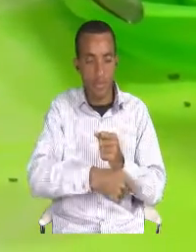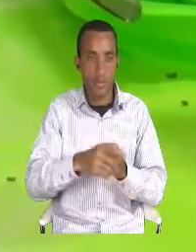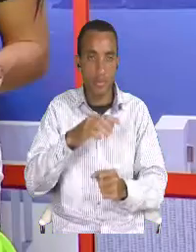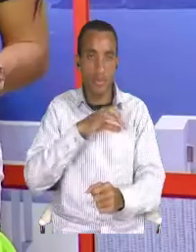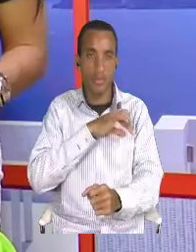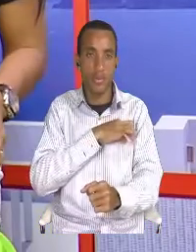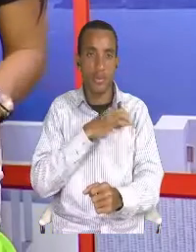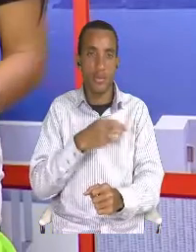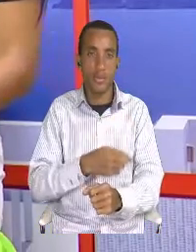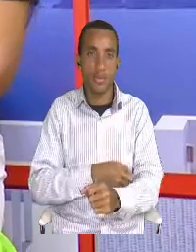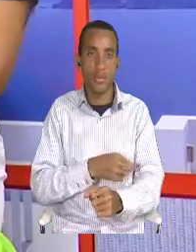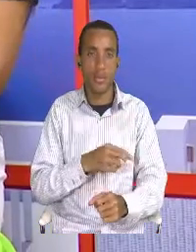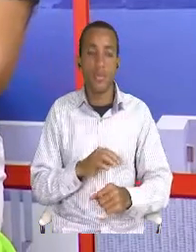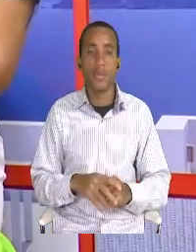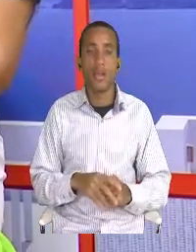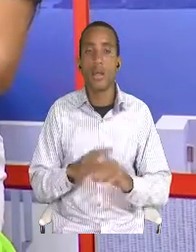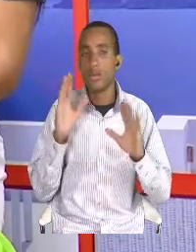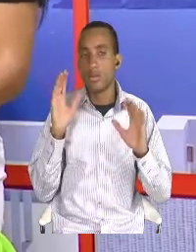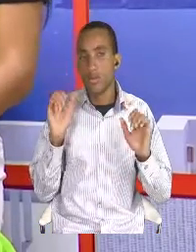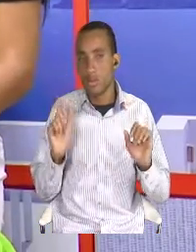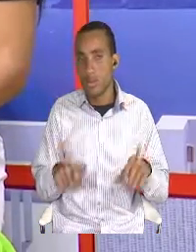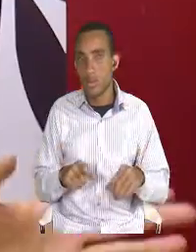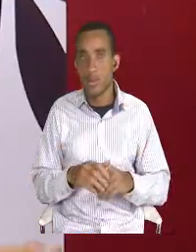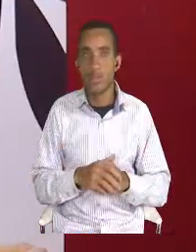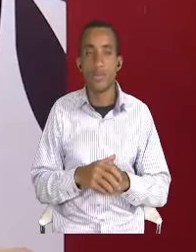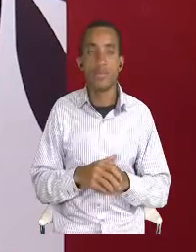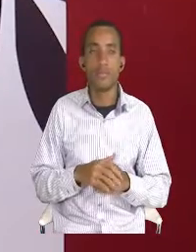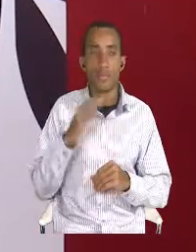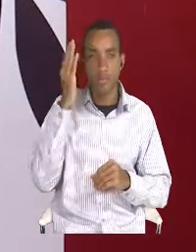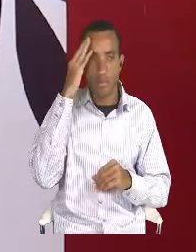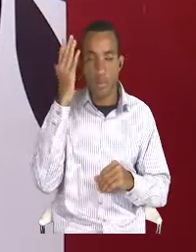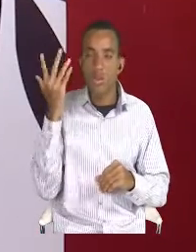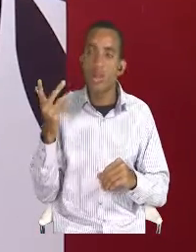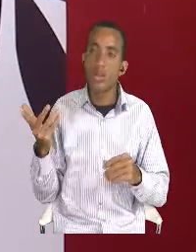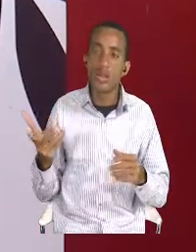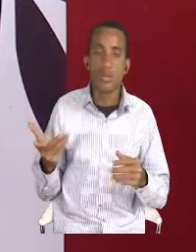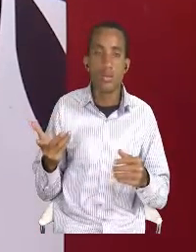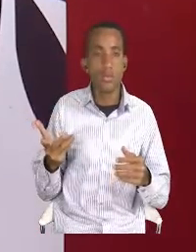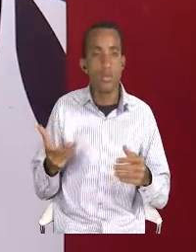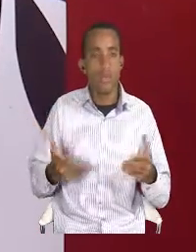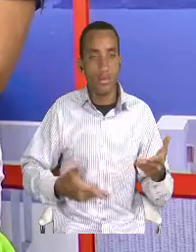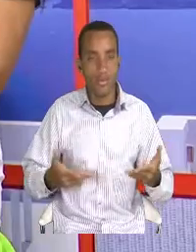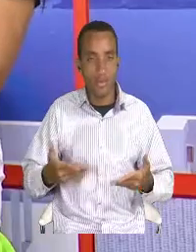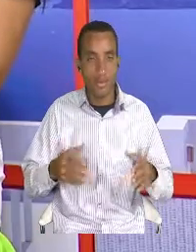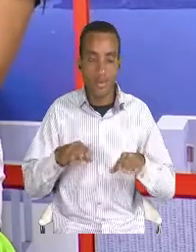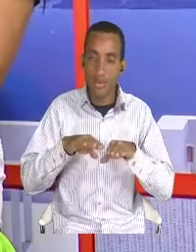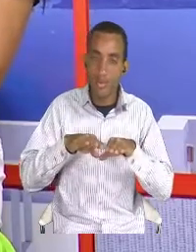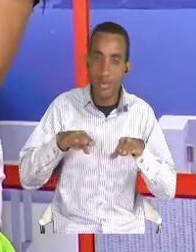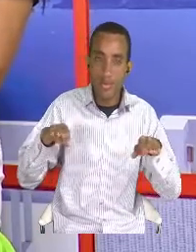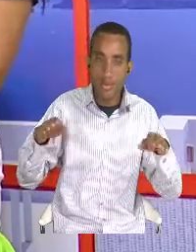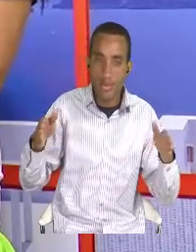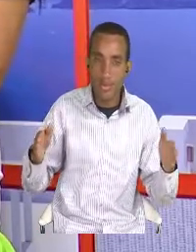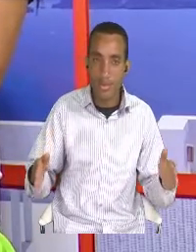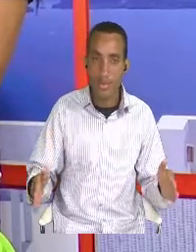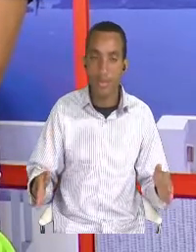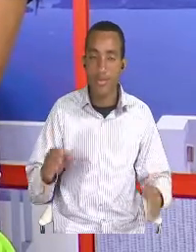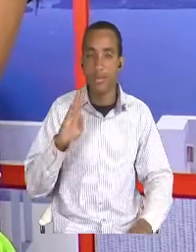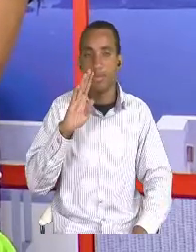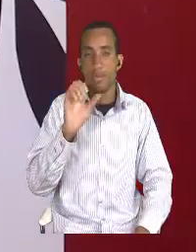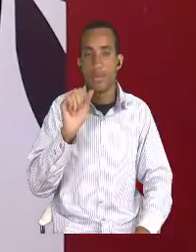por hoy. Ya saben ustedes dónde pueden conseguir los ingredientes, en la barra fitness, todo, ¿cierto? Todos los ingredientes. Absolutamente todos los ingredientes los consiguen